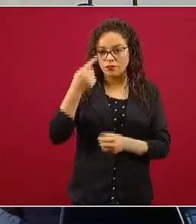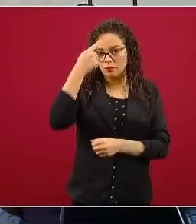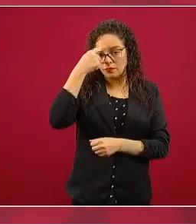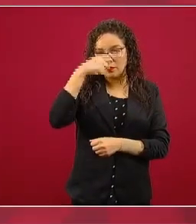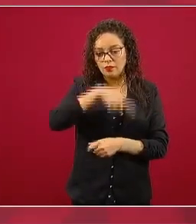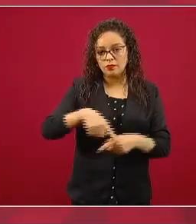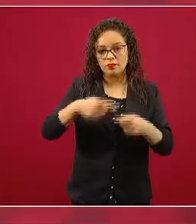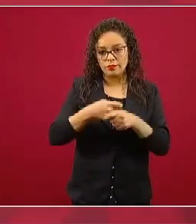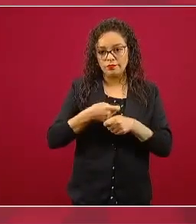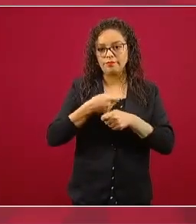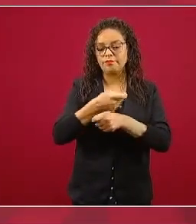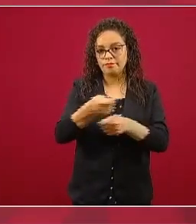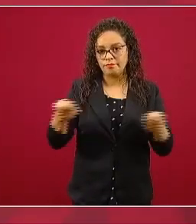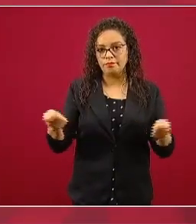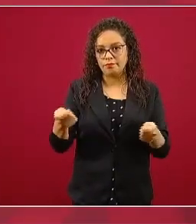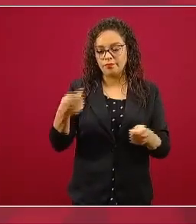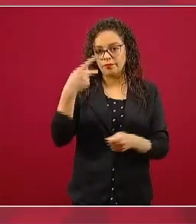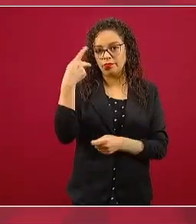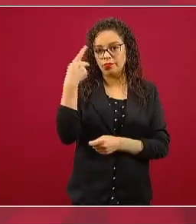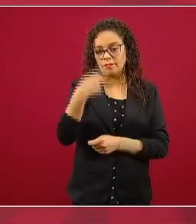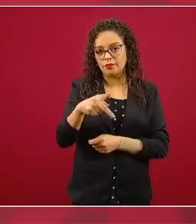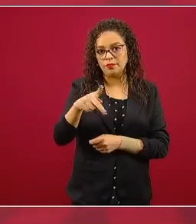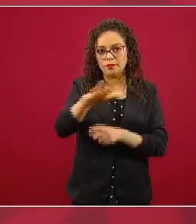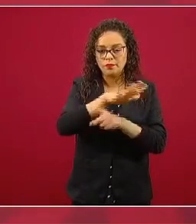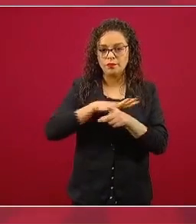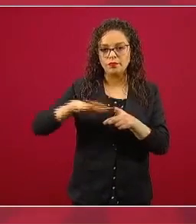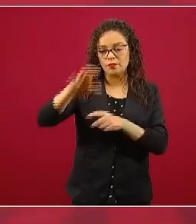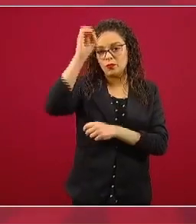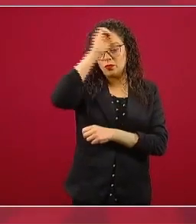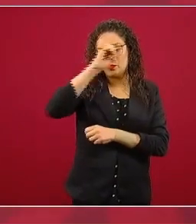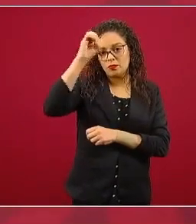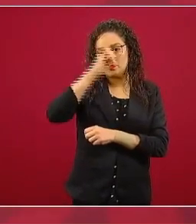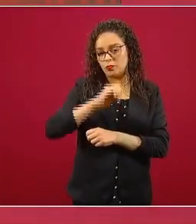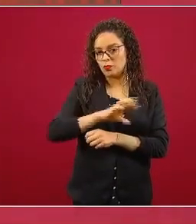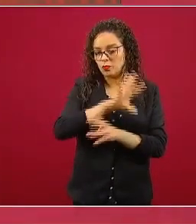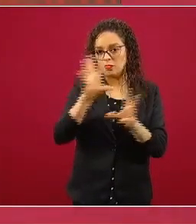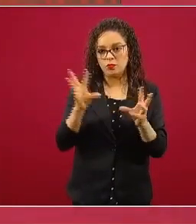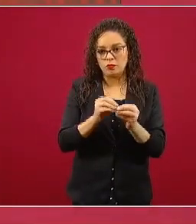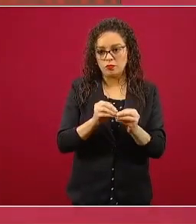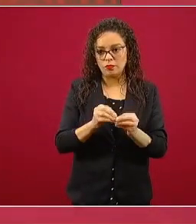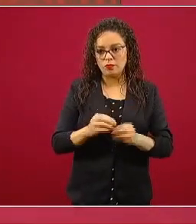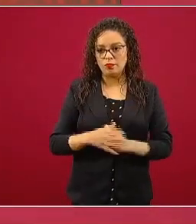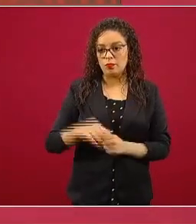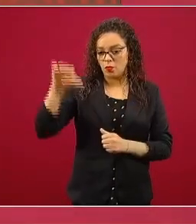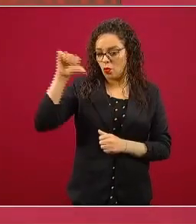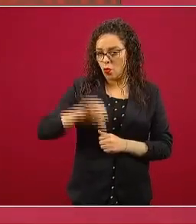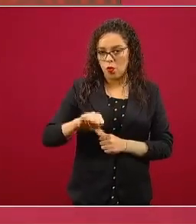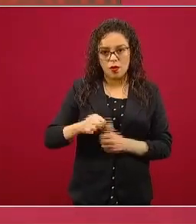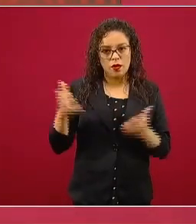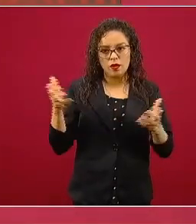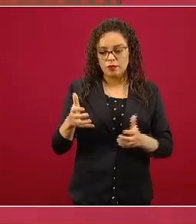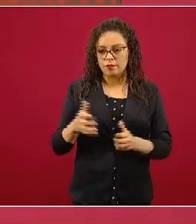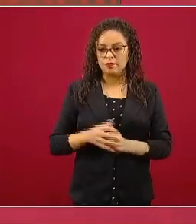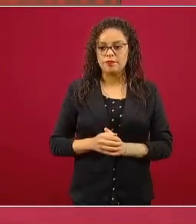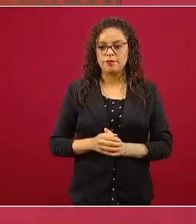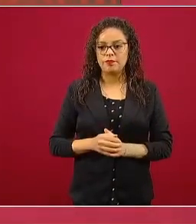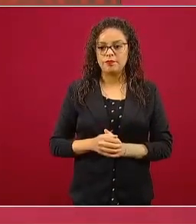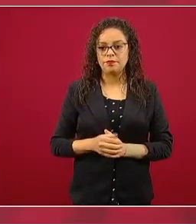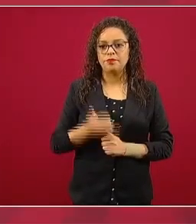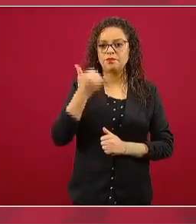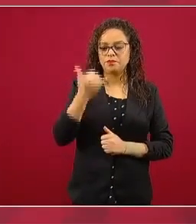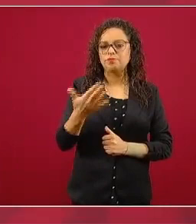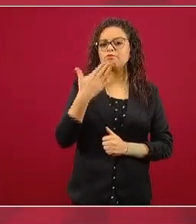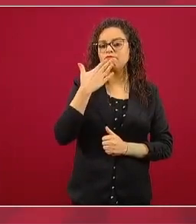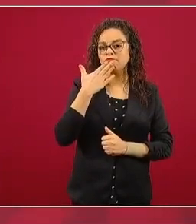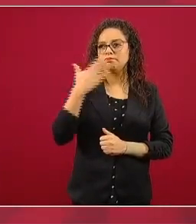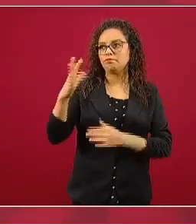Hoy mismo haríamos esa nota diplomática siguiendo sus instrucciones, señor presidente, y dada la buena relación que existe con Estados Unidos